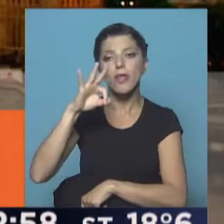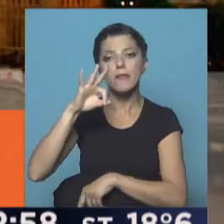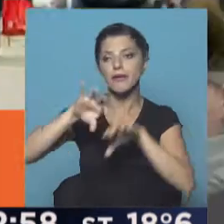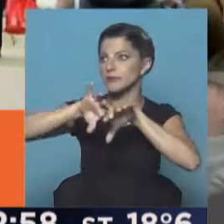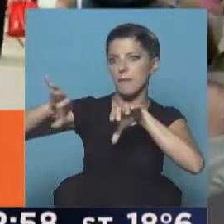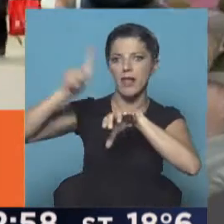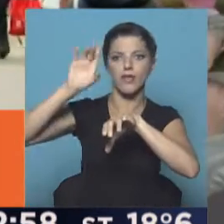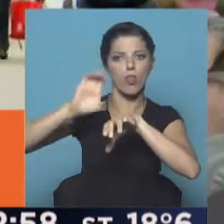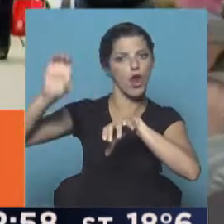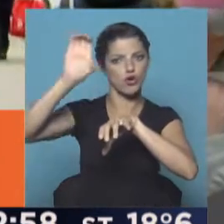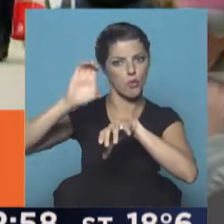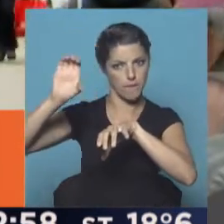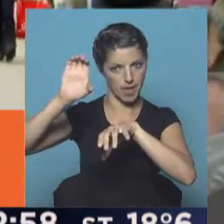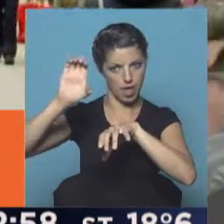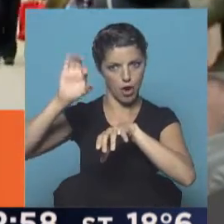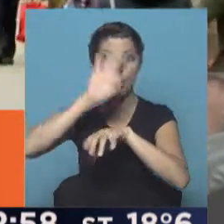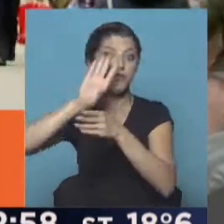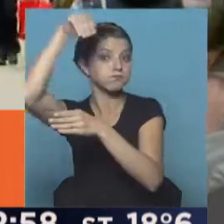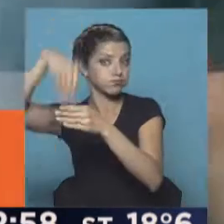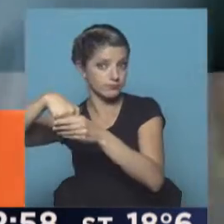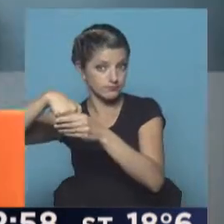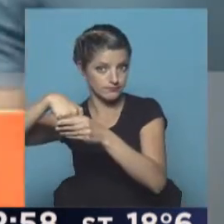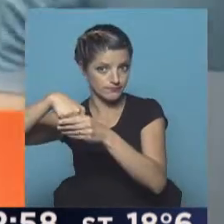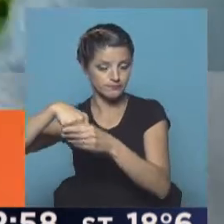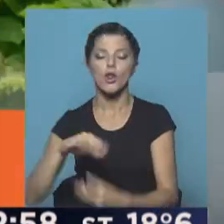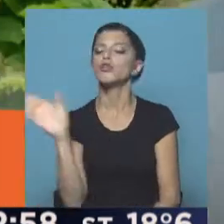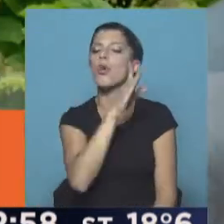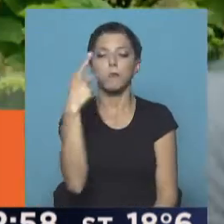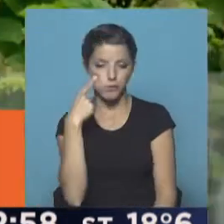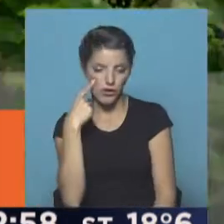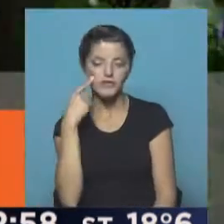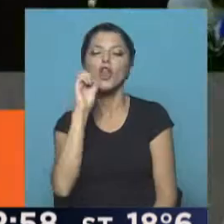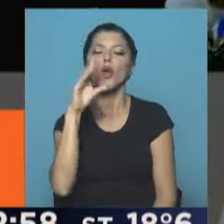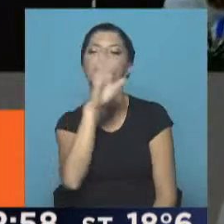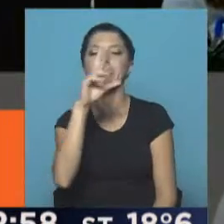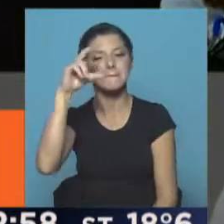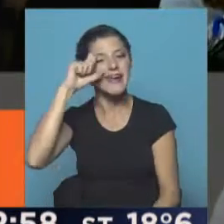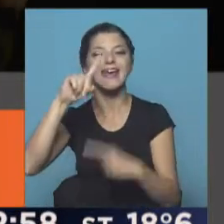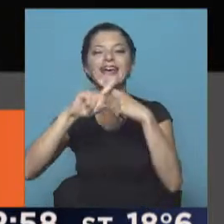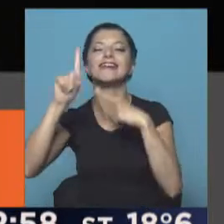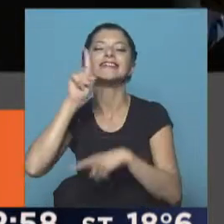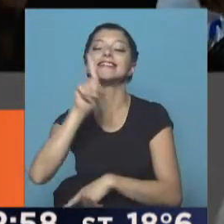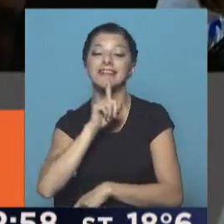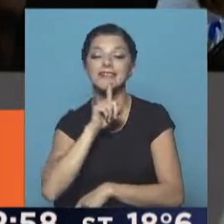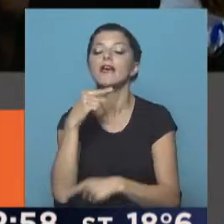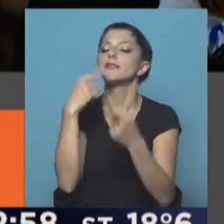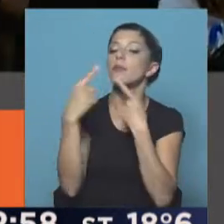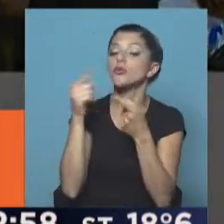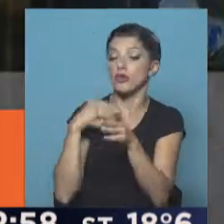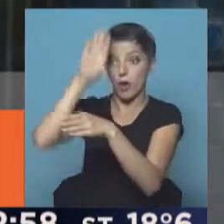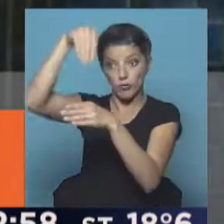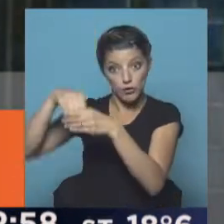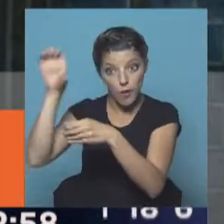no continuar en la Unión Europea, popularmente conocido como Brexit, en el que la opción por permanecer en el bloque